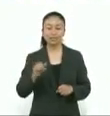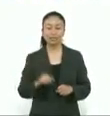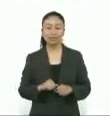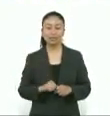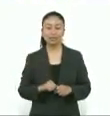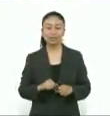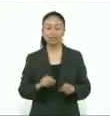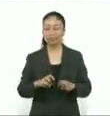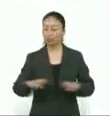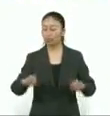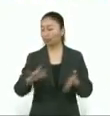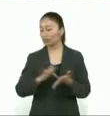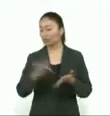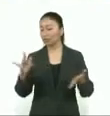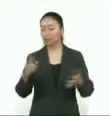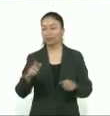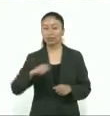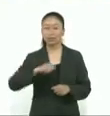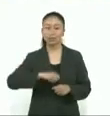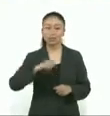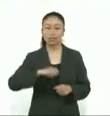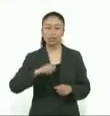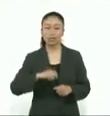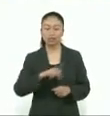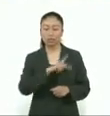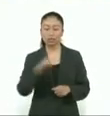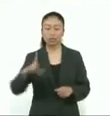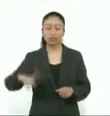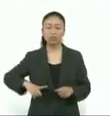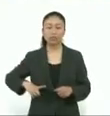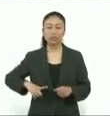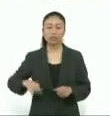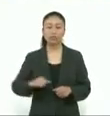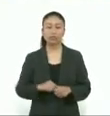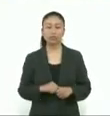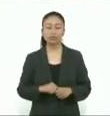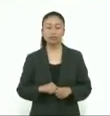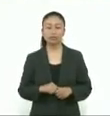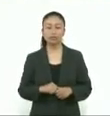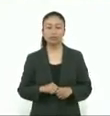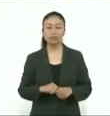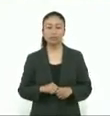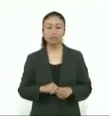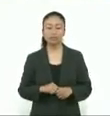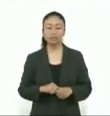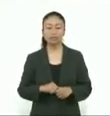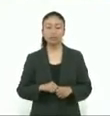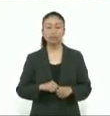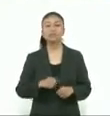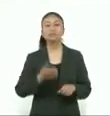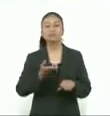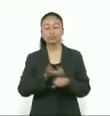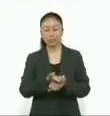Saludo también a todas las legisladoras federales, a las legisladoras locales, a